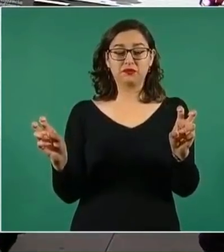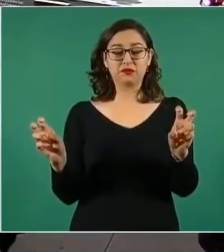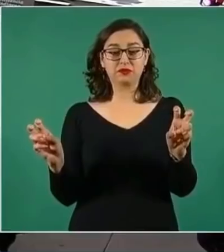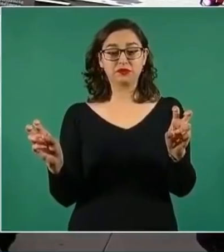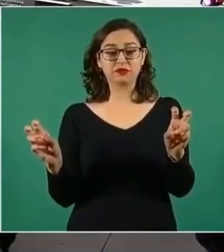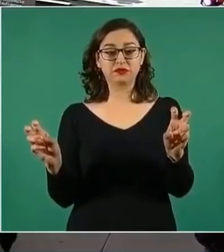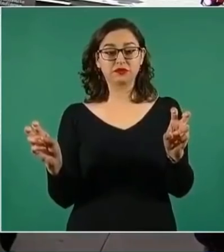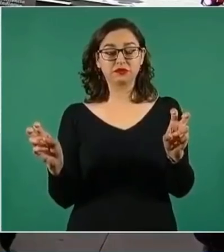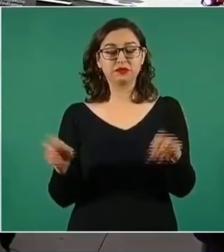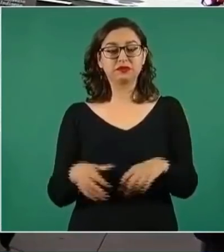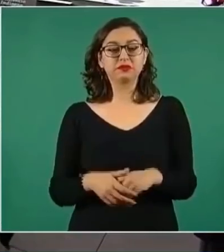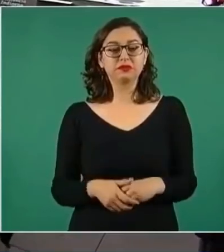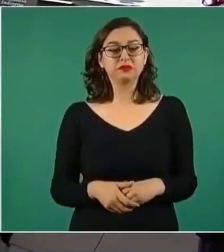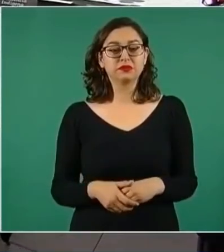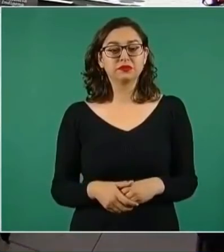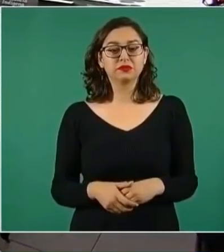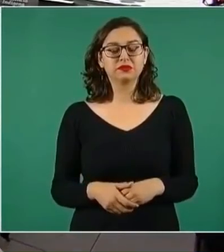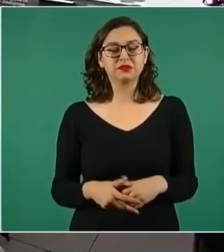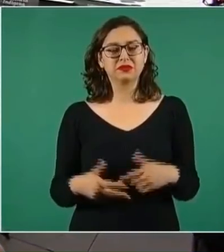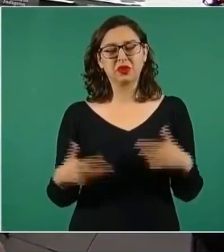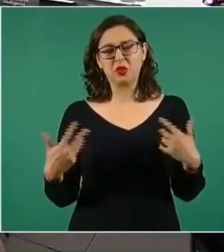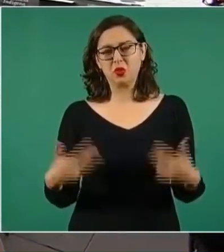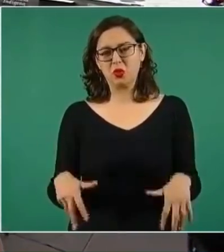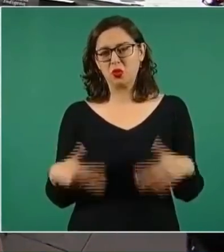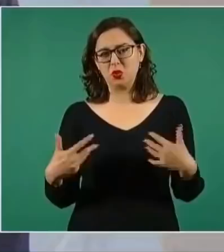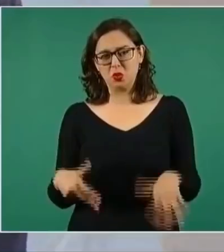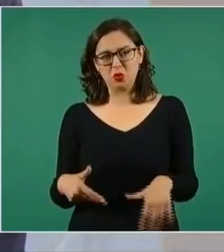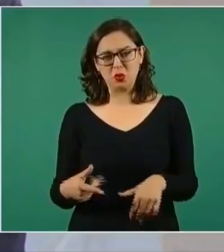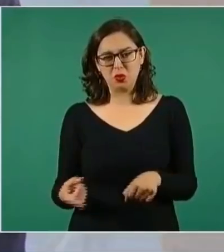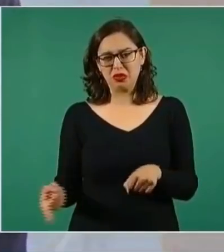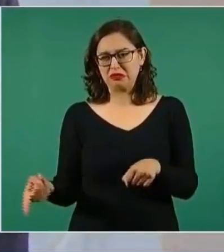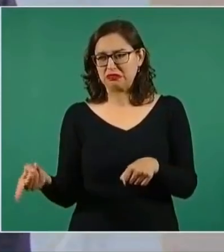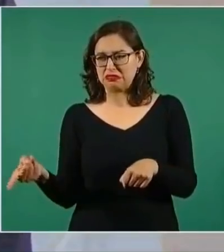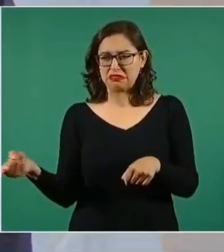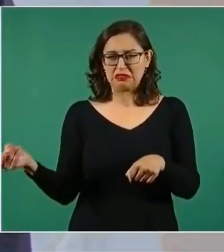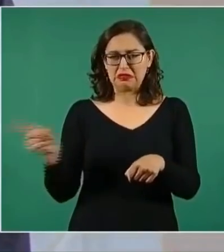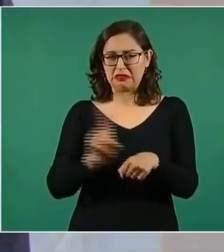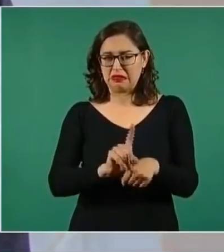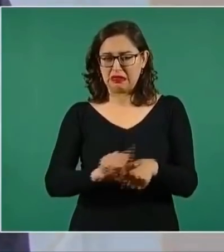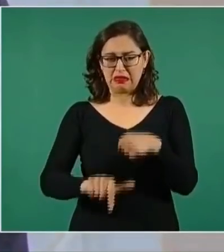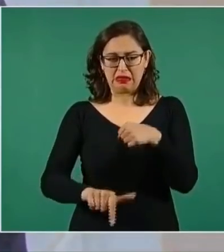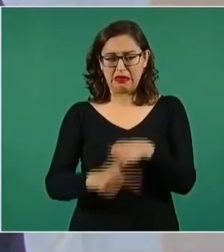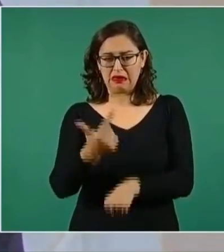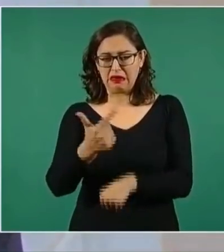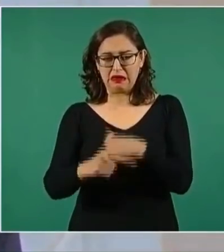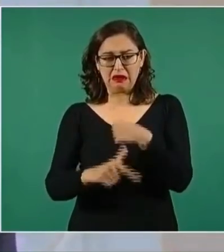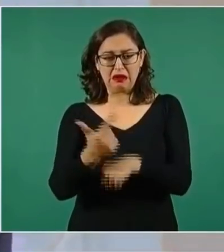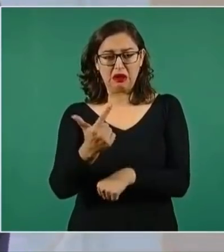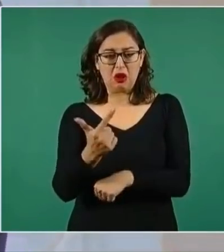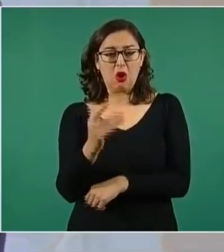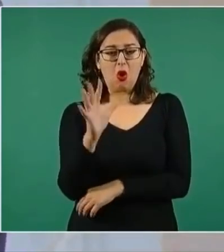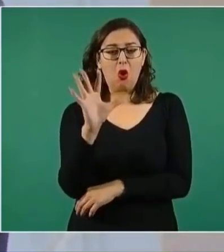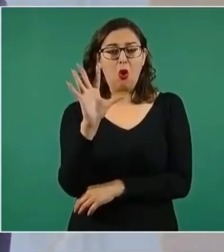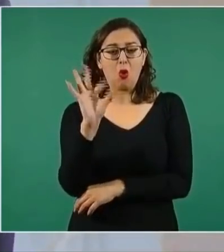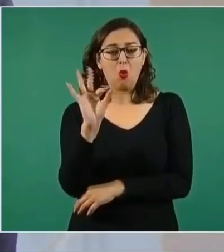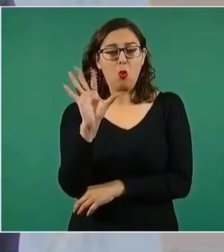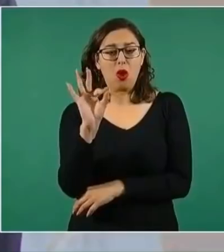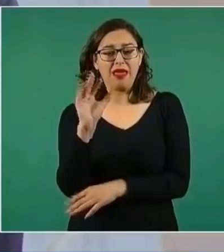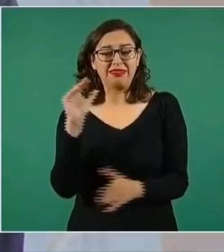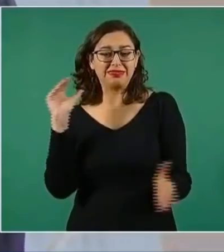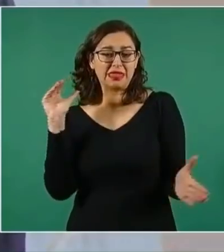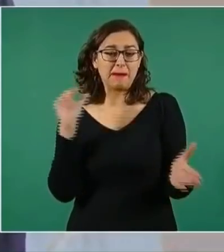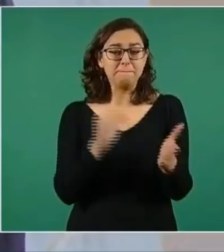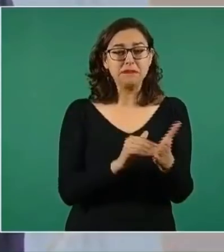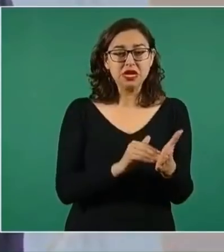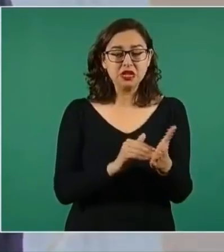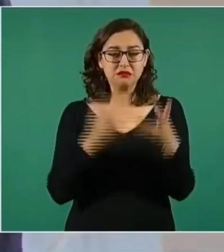aquel día se mataron y prendieron más de 40,000 ánimas.